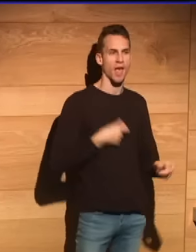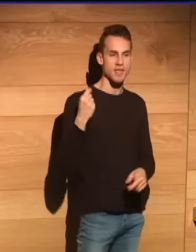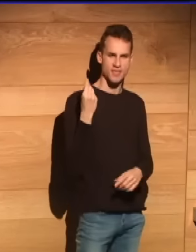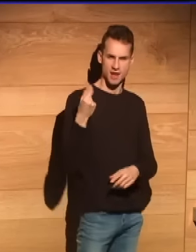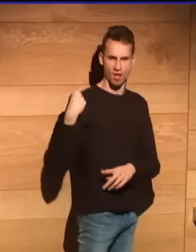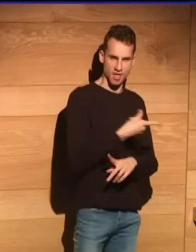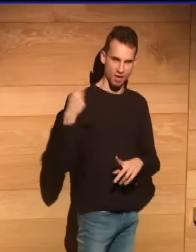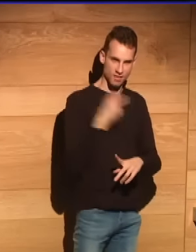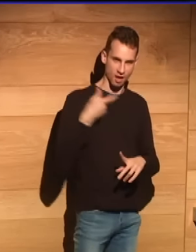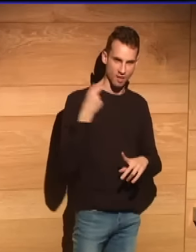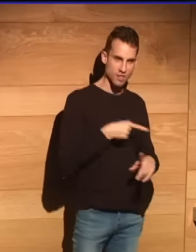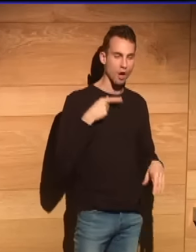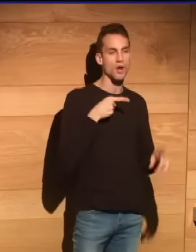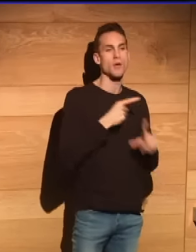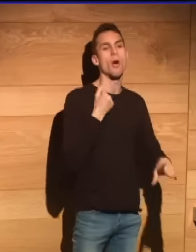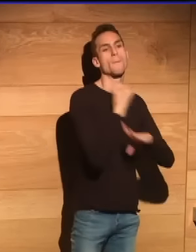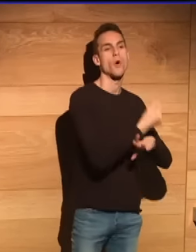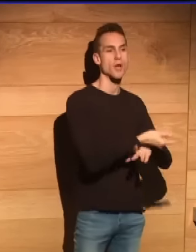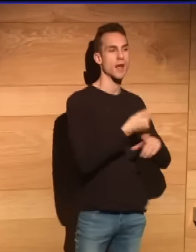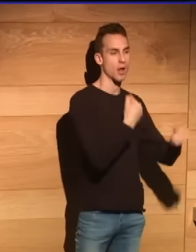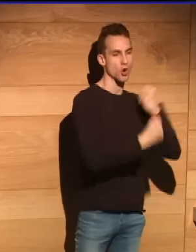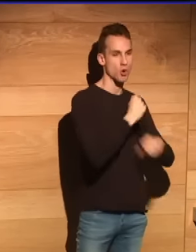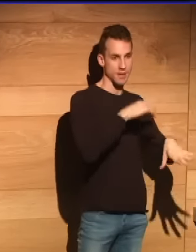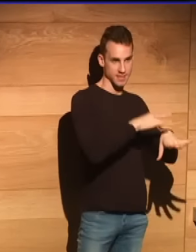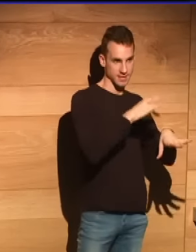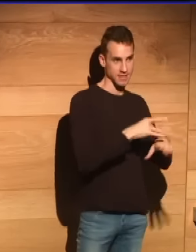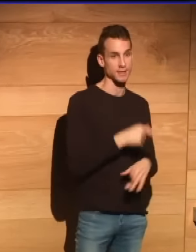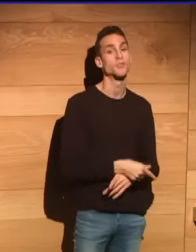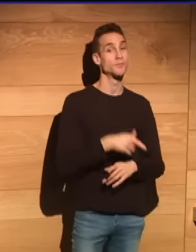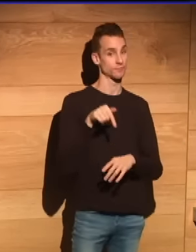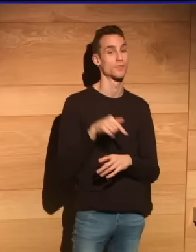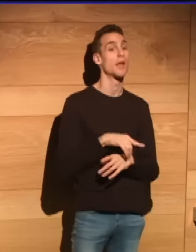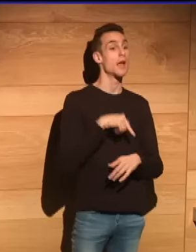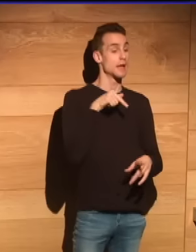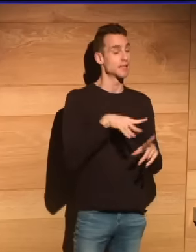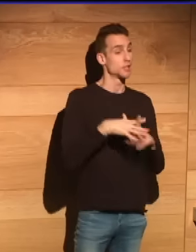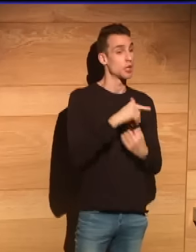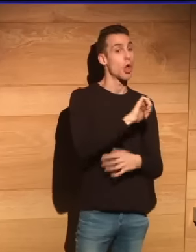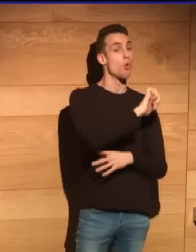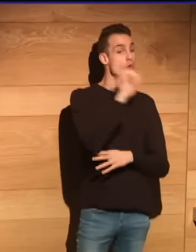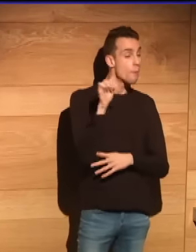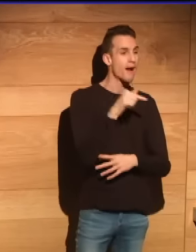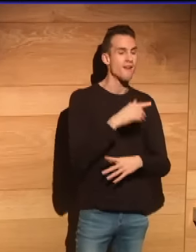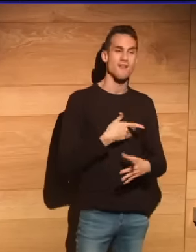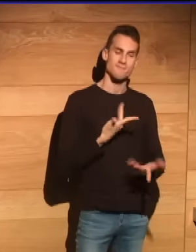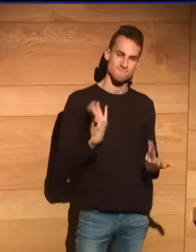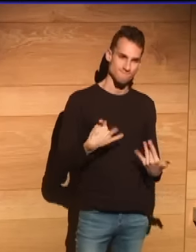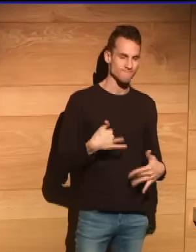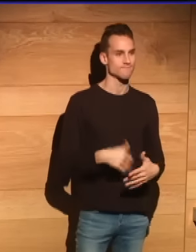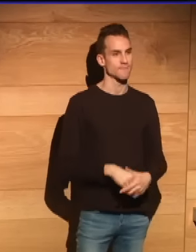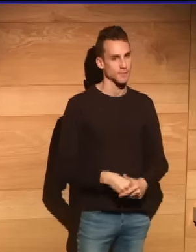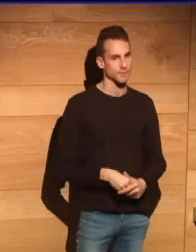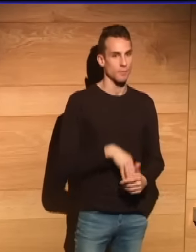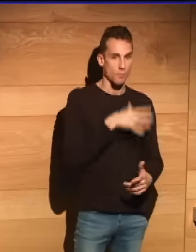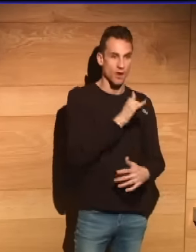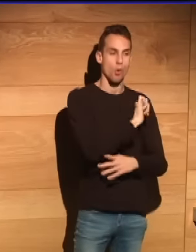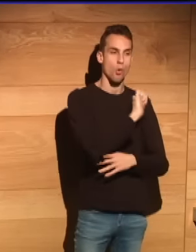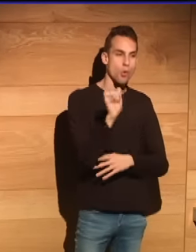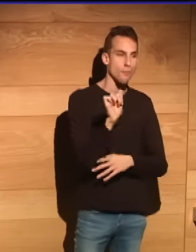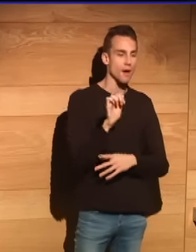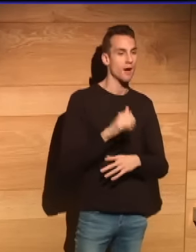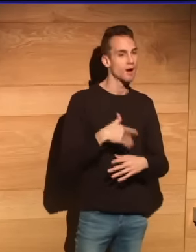empresas locales y hay grandes gigantes digitales. Y ahí Europa se juega muchísimo, porque Europa ha sido como un invitado de piedra